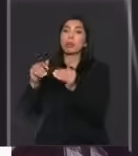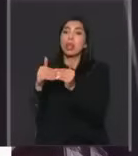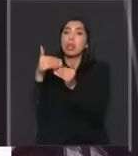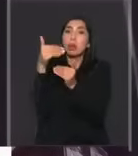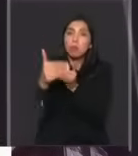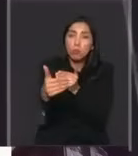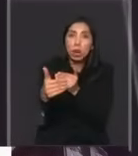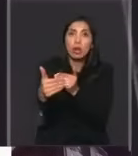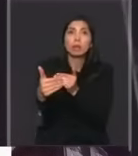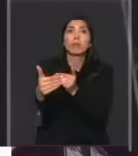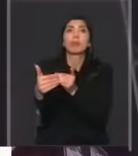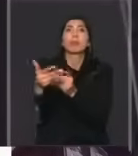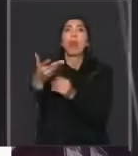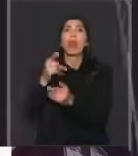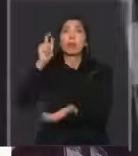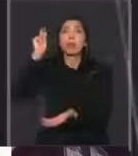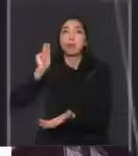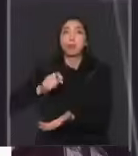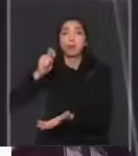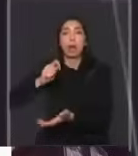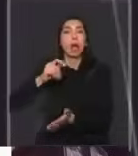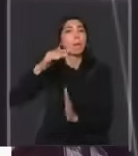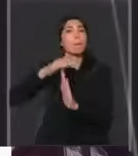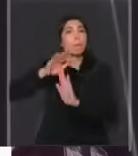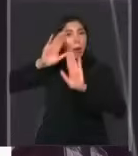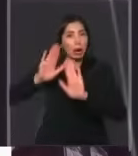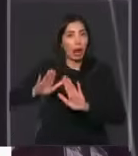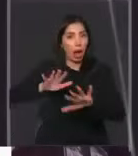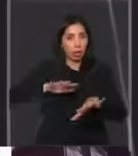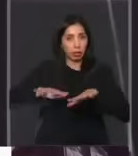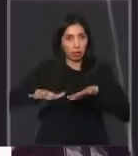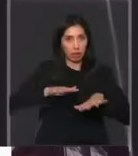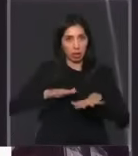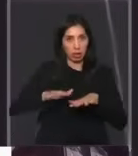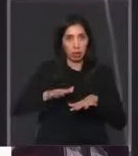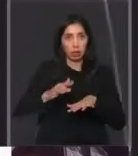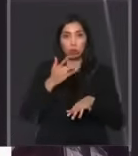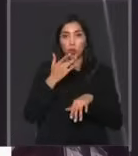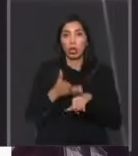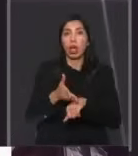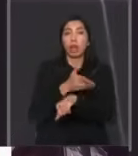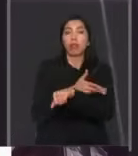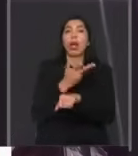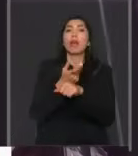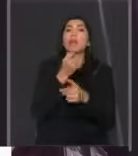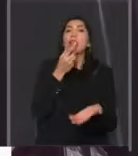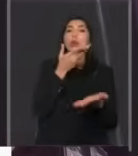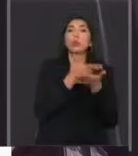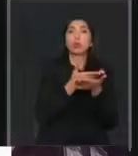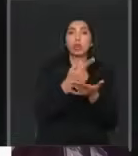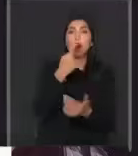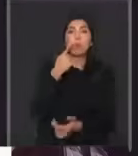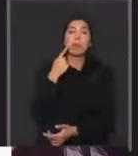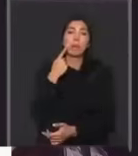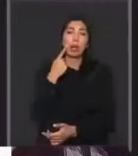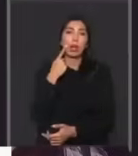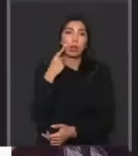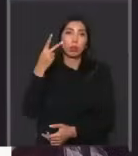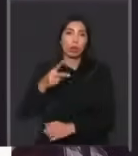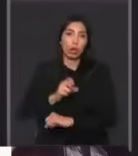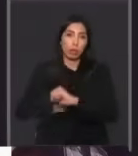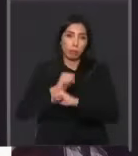esta resolución de paralización de actividades, basada en la denuncia que presentó en su momento el empresario asesinado.